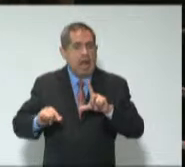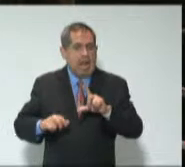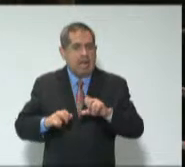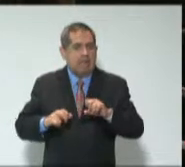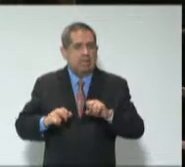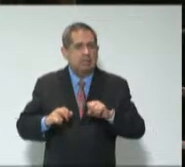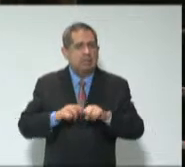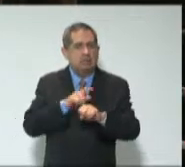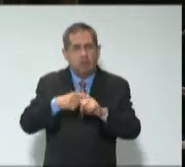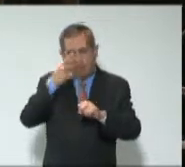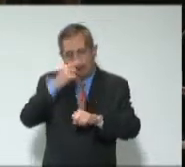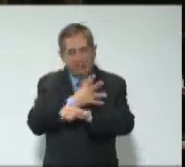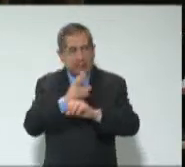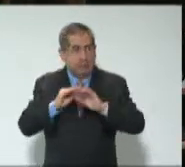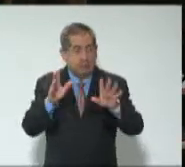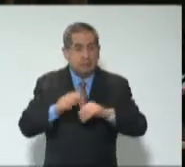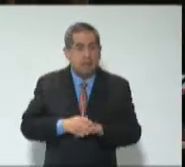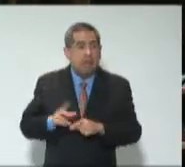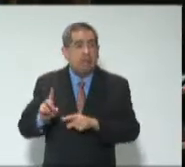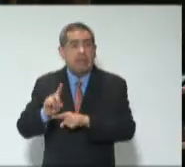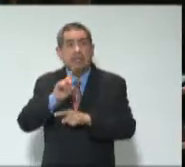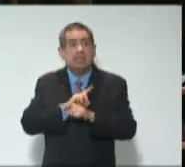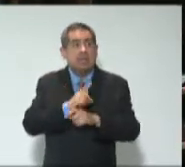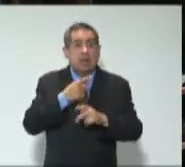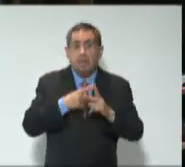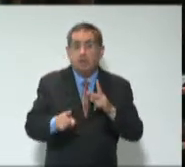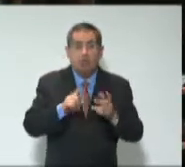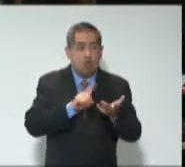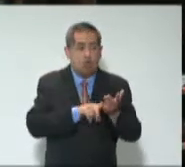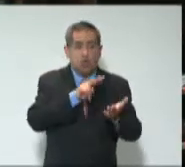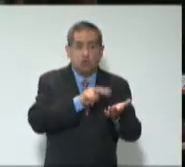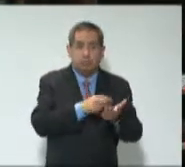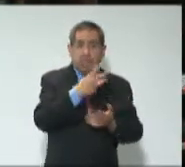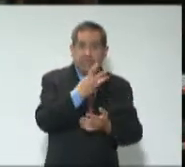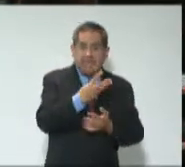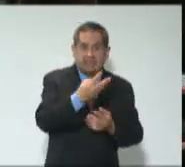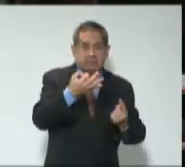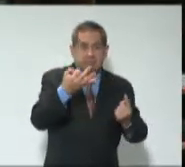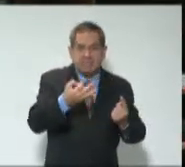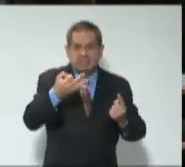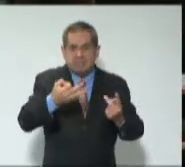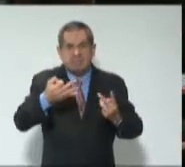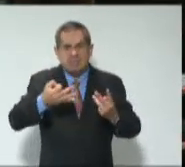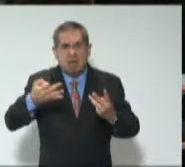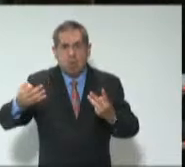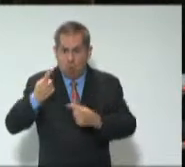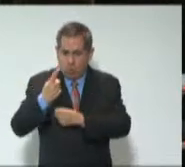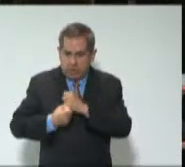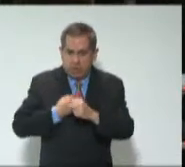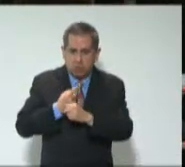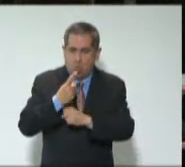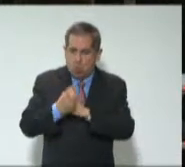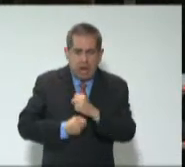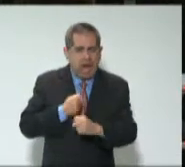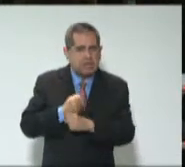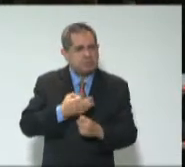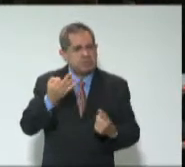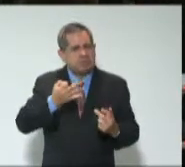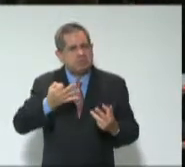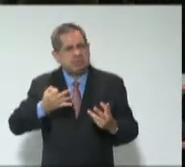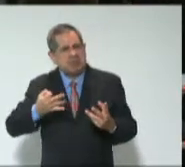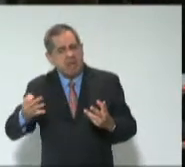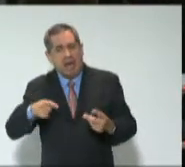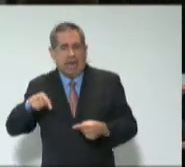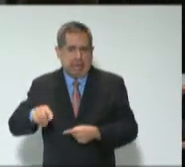que ininterrumpidamente desde 2003 la realiza cada año el Instituto Nacional de